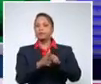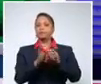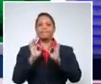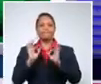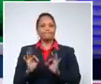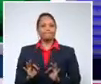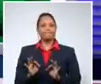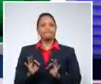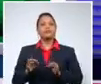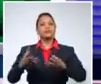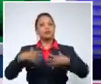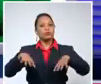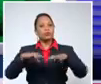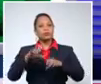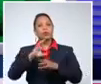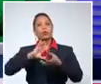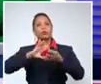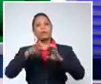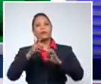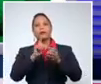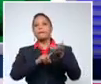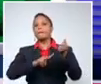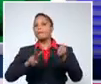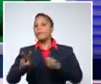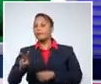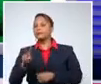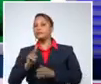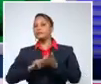la complejidad por territorio. Como ustedes ven,